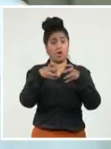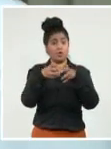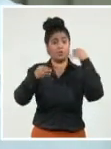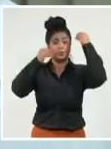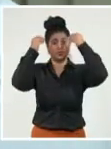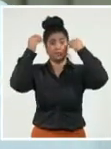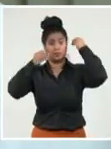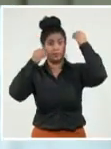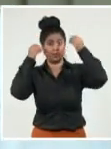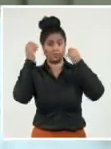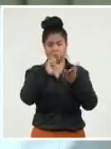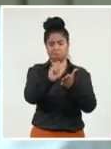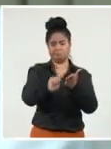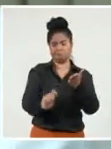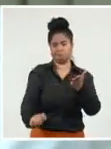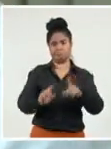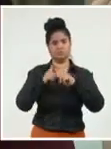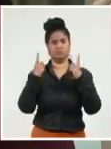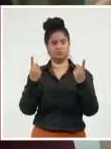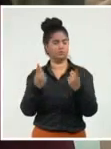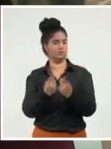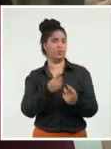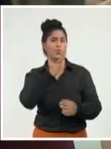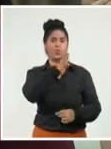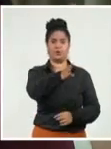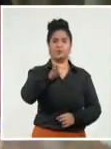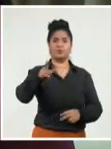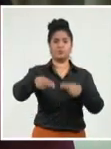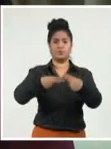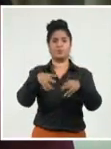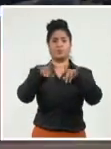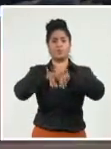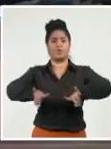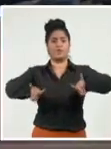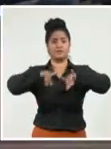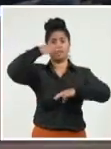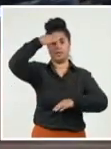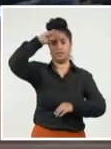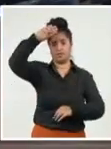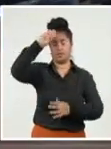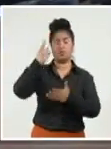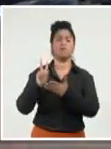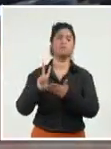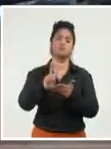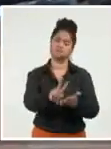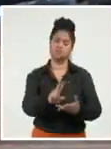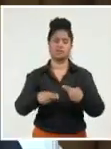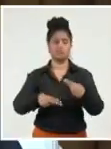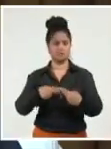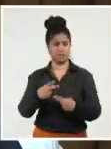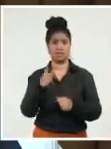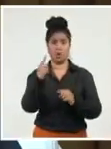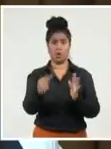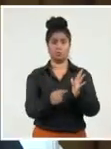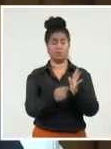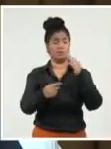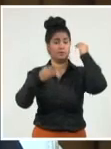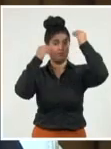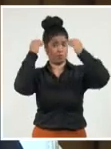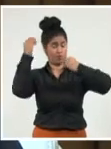por la organización en un reciente recorrido por las universidades del país. Una de las preocupaciones que ha manifestado